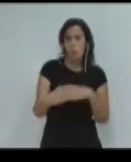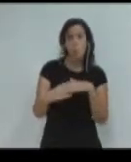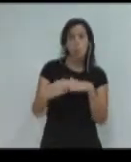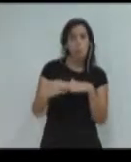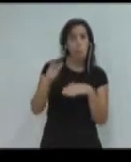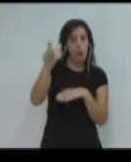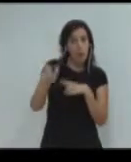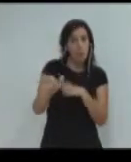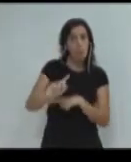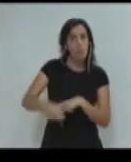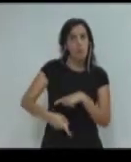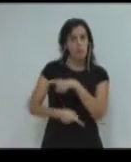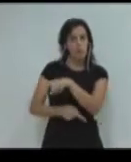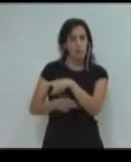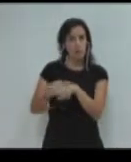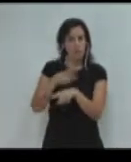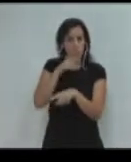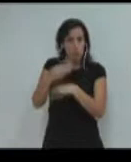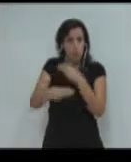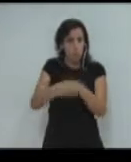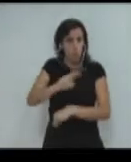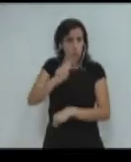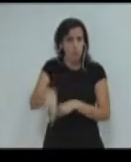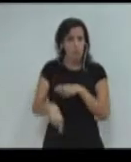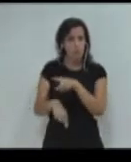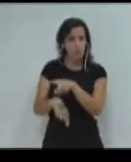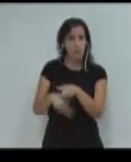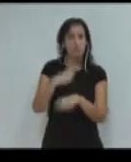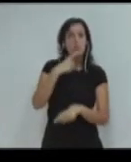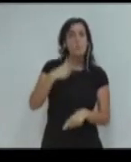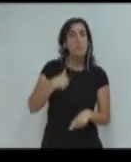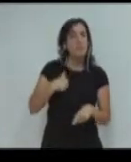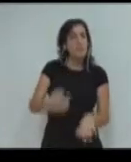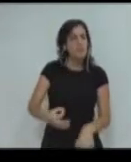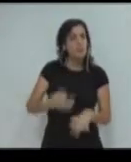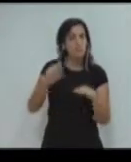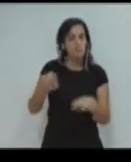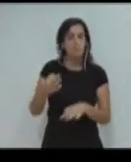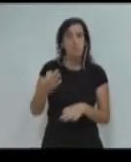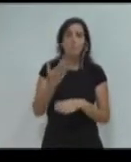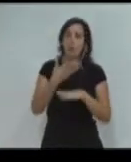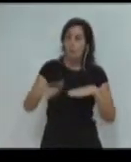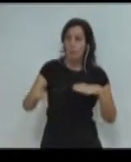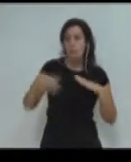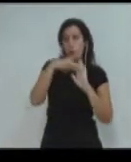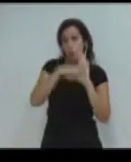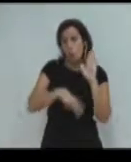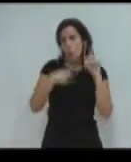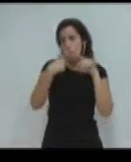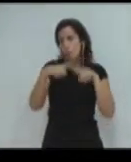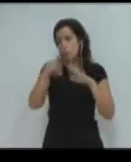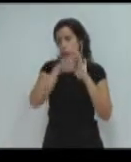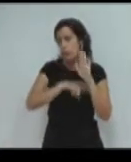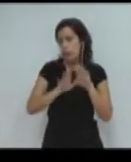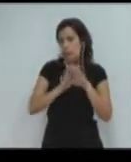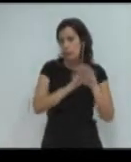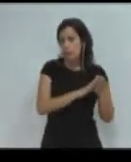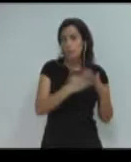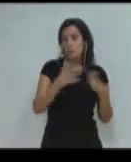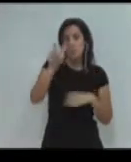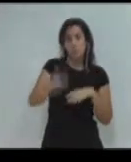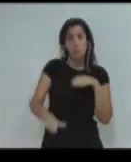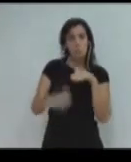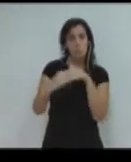el que manda, es el que consume, y es el que te va a decir siempre, aparte de todas las normas, todas las reglas, pero